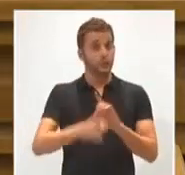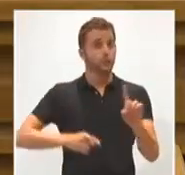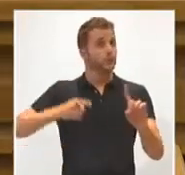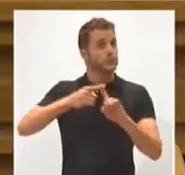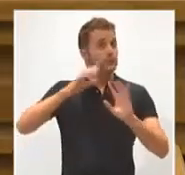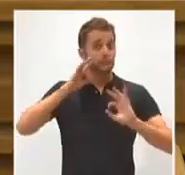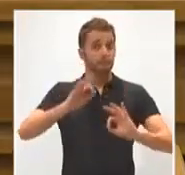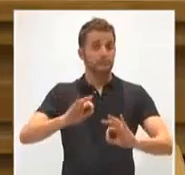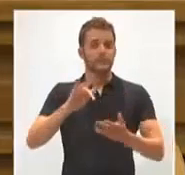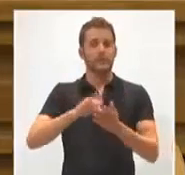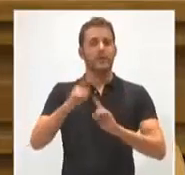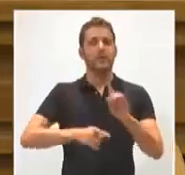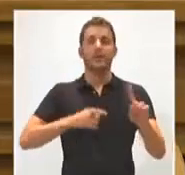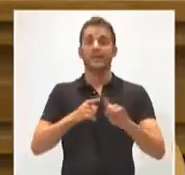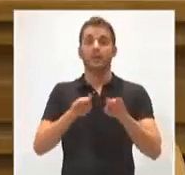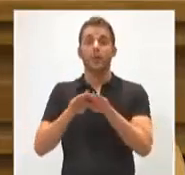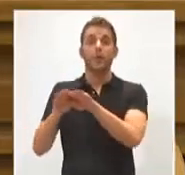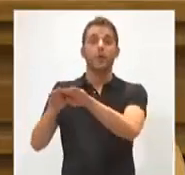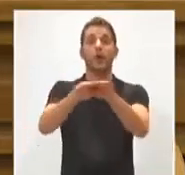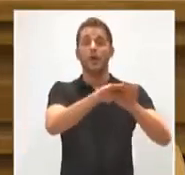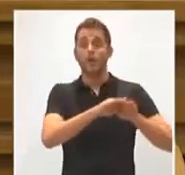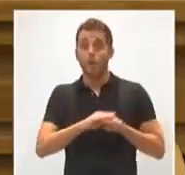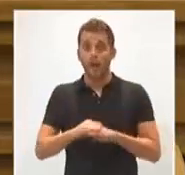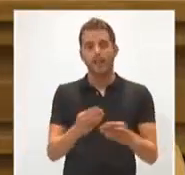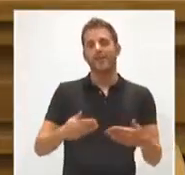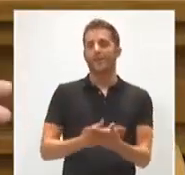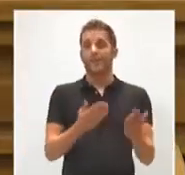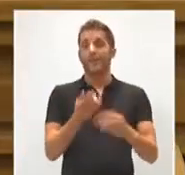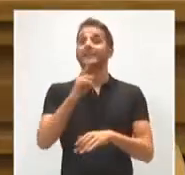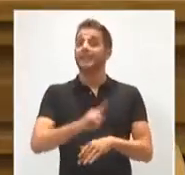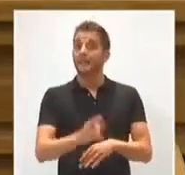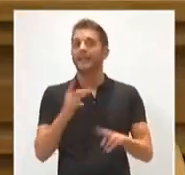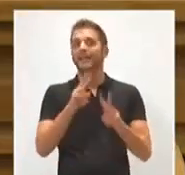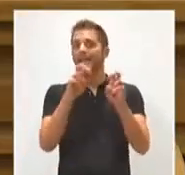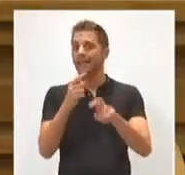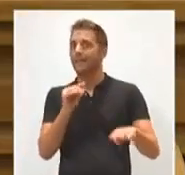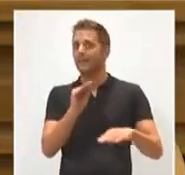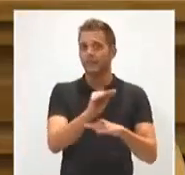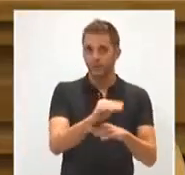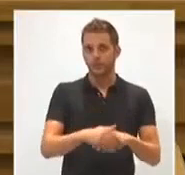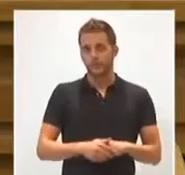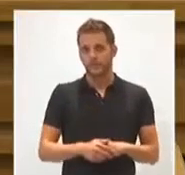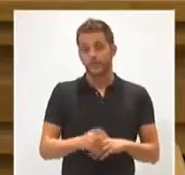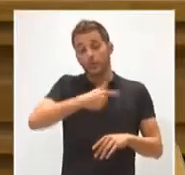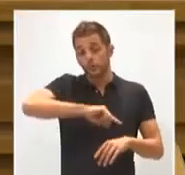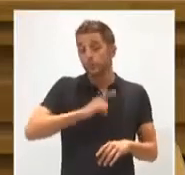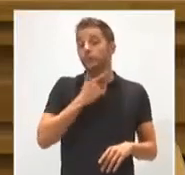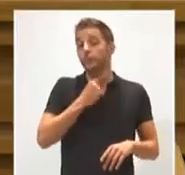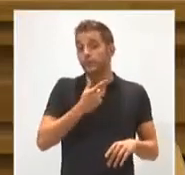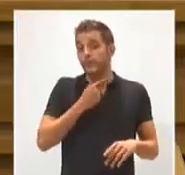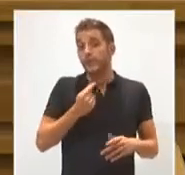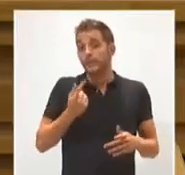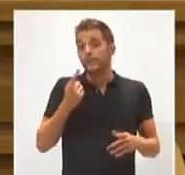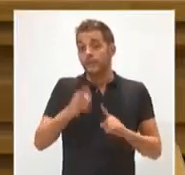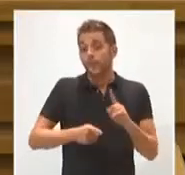de quien cree en la igualdad en todos los sentidos también en la inversión que nos gustaría siempre fuera más y más en paralelo